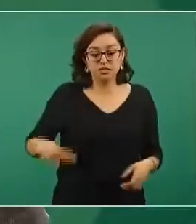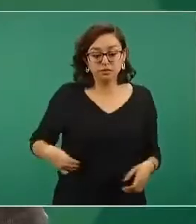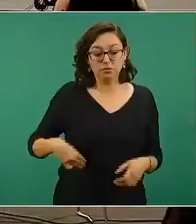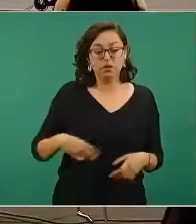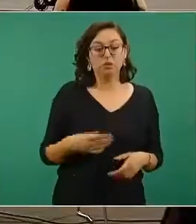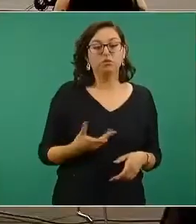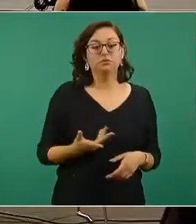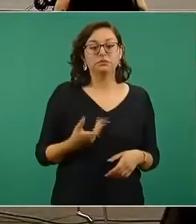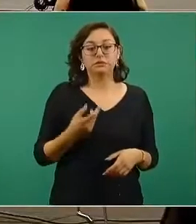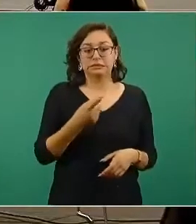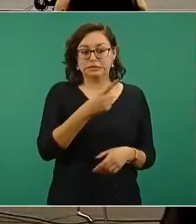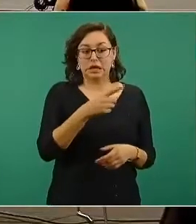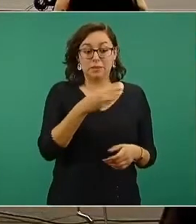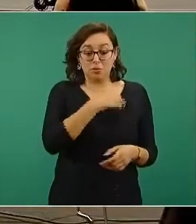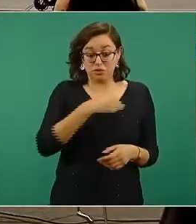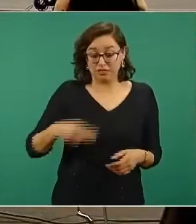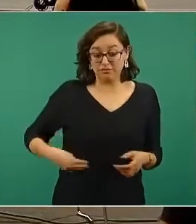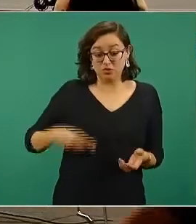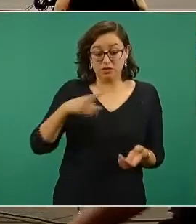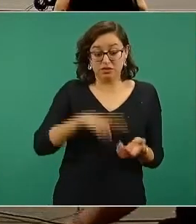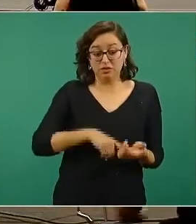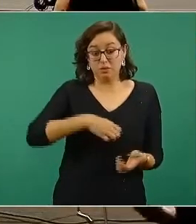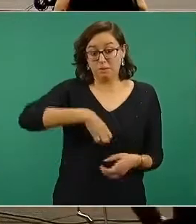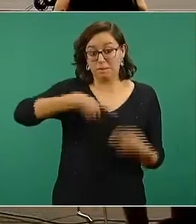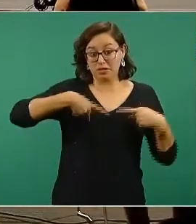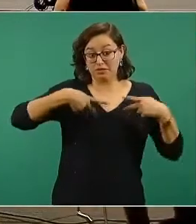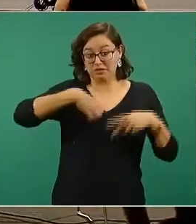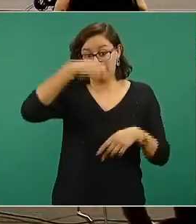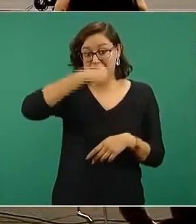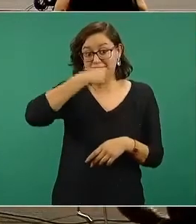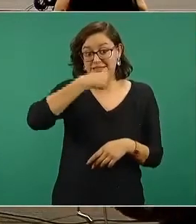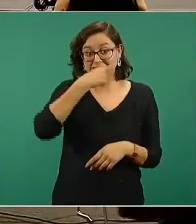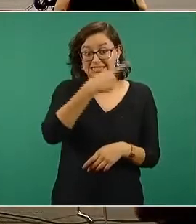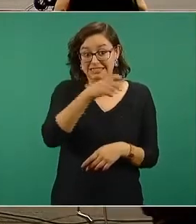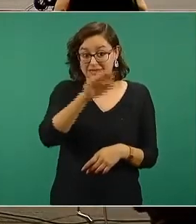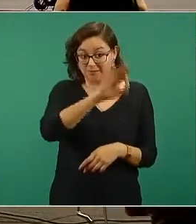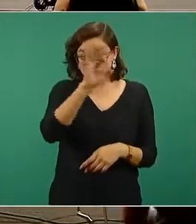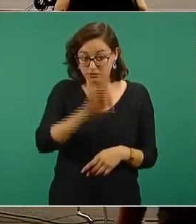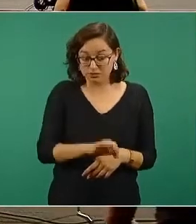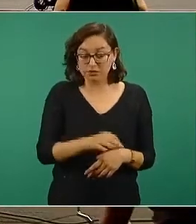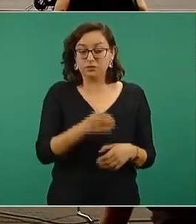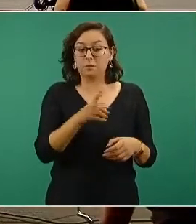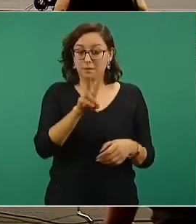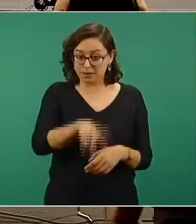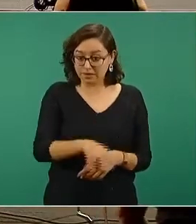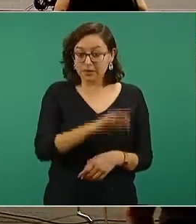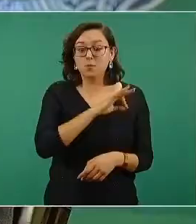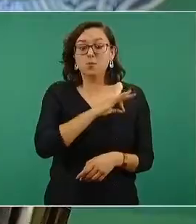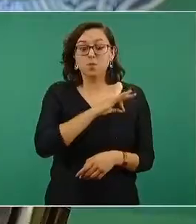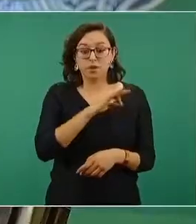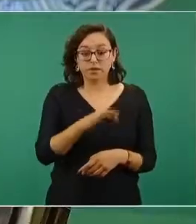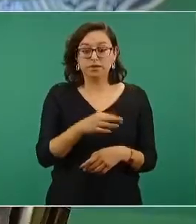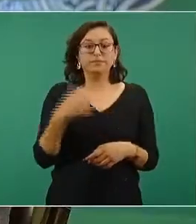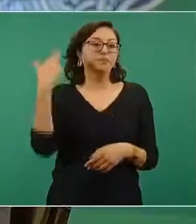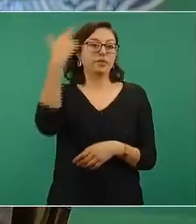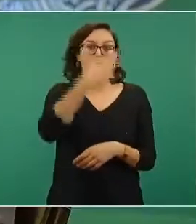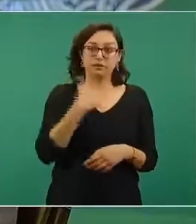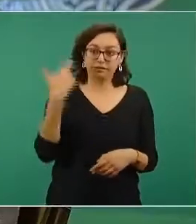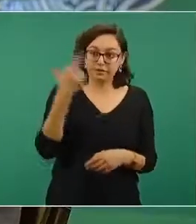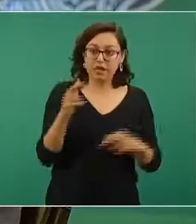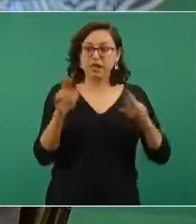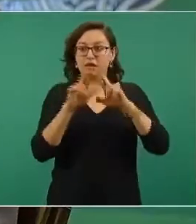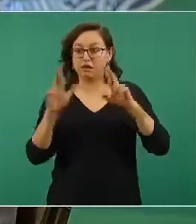Y tiene que haber una conciliación entre lo componente técnico, ¿no? De decir, si se puede, está la red de fría bien, tenemos